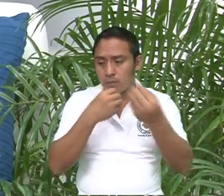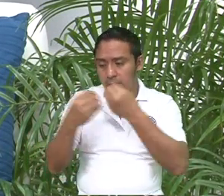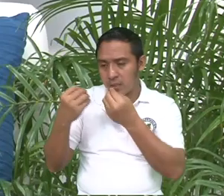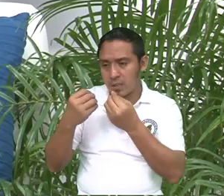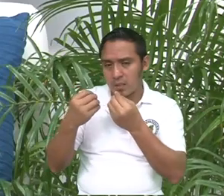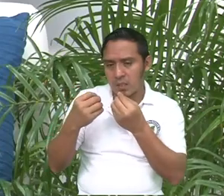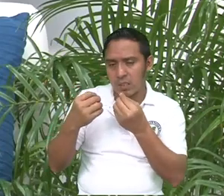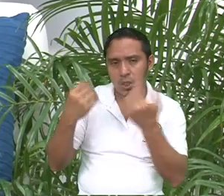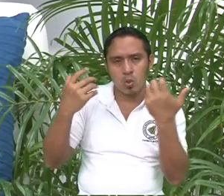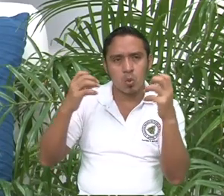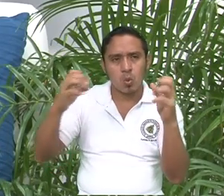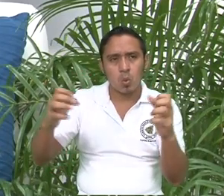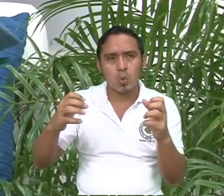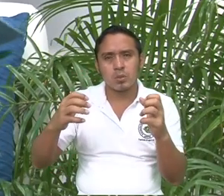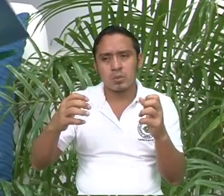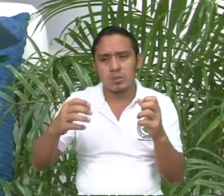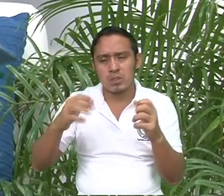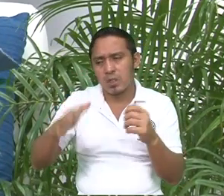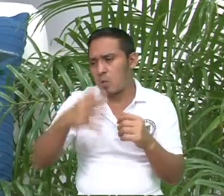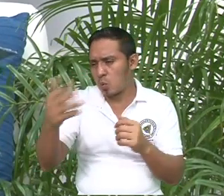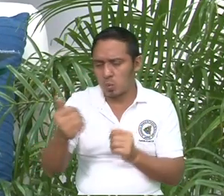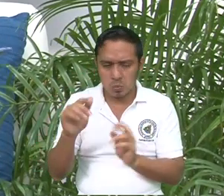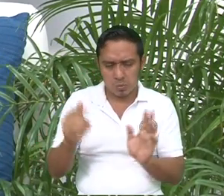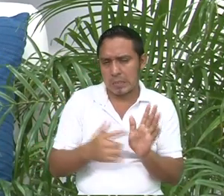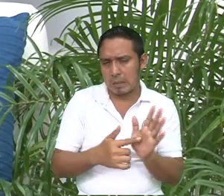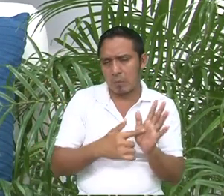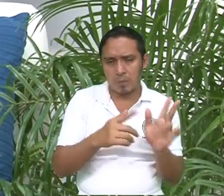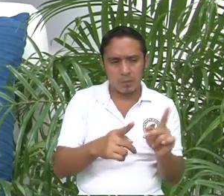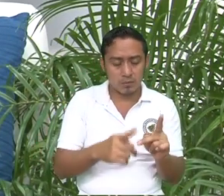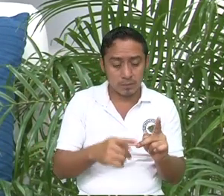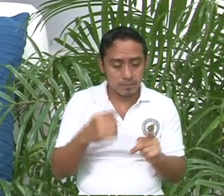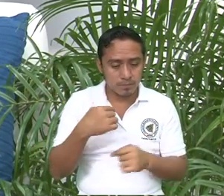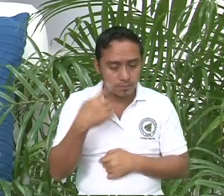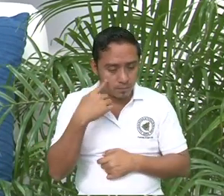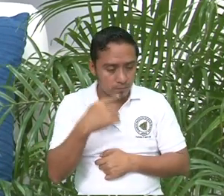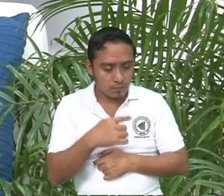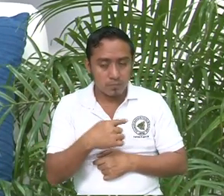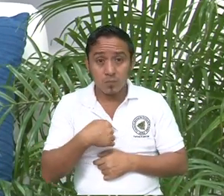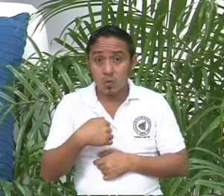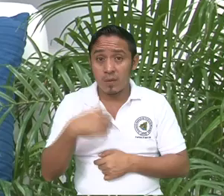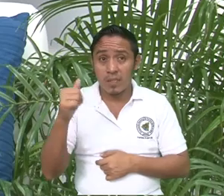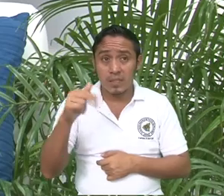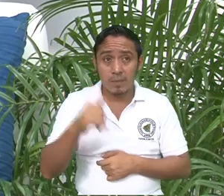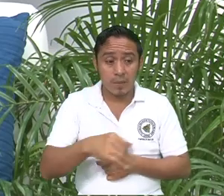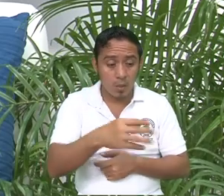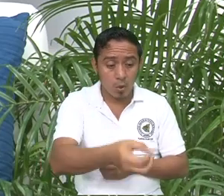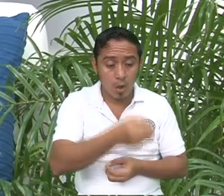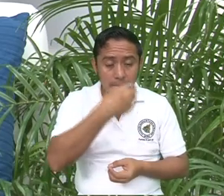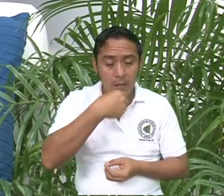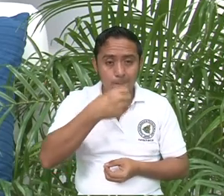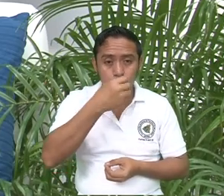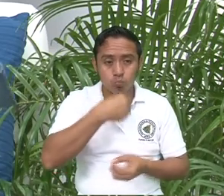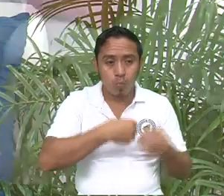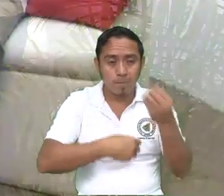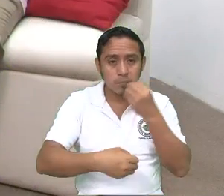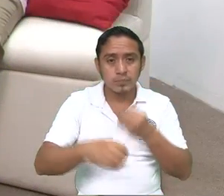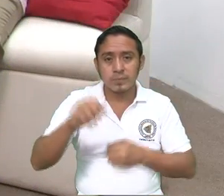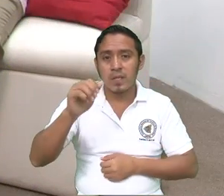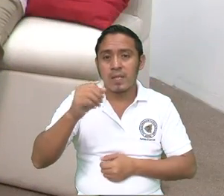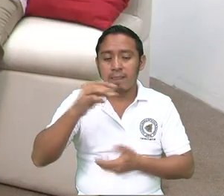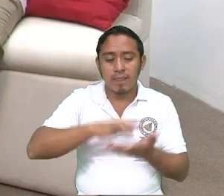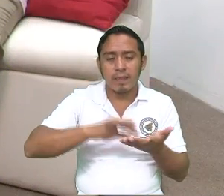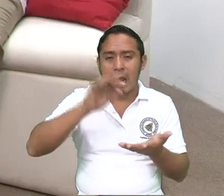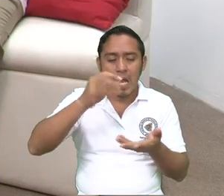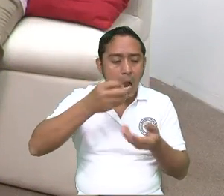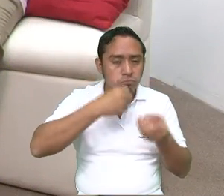sano es alimenticia por ejemplo personas que tienen atracción a comer tierra o así y se les dice es que tiene anemia